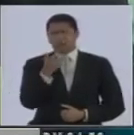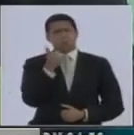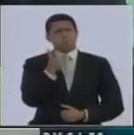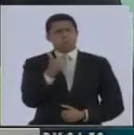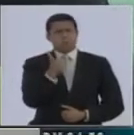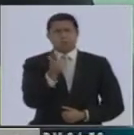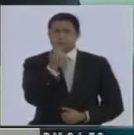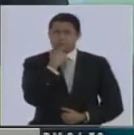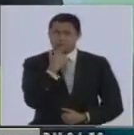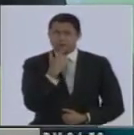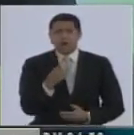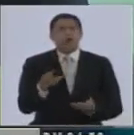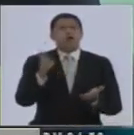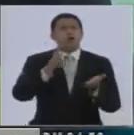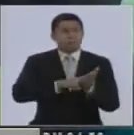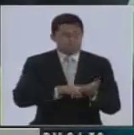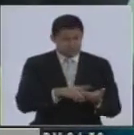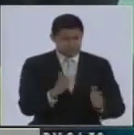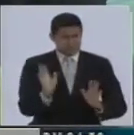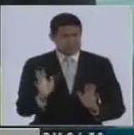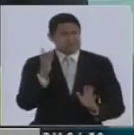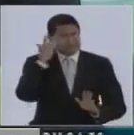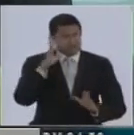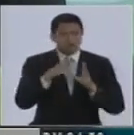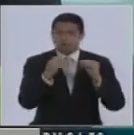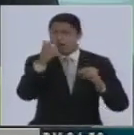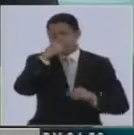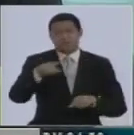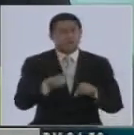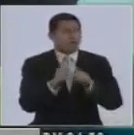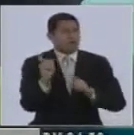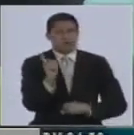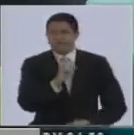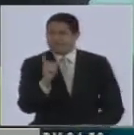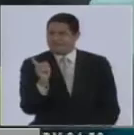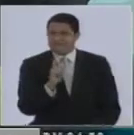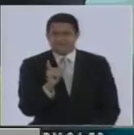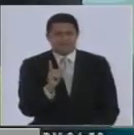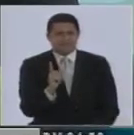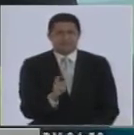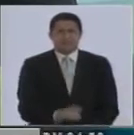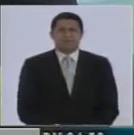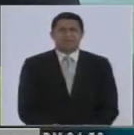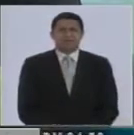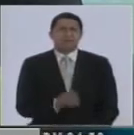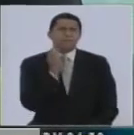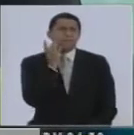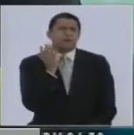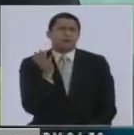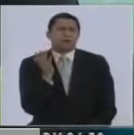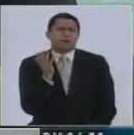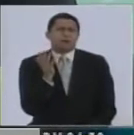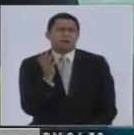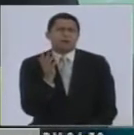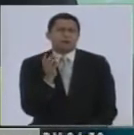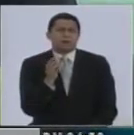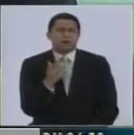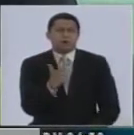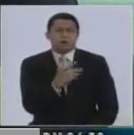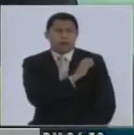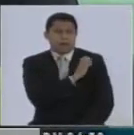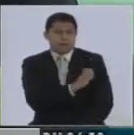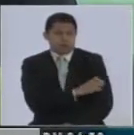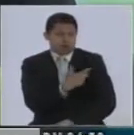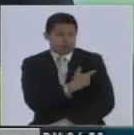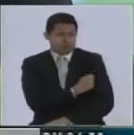bien tal medicina y yo la repito porque creo que todas las gripes son iguales y no necesario es así por ejemplo el efecto de los esteroides que